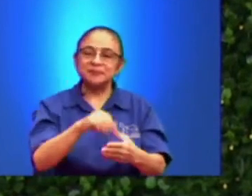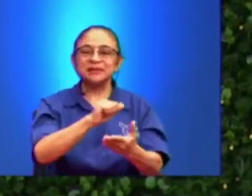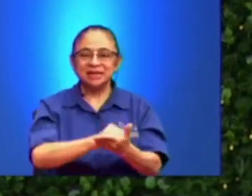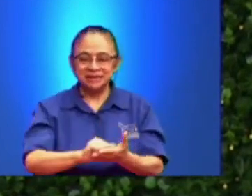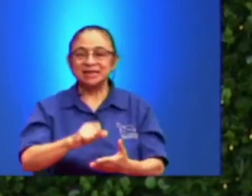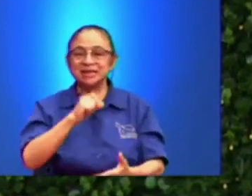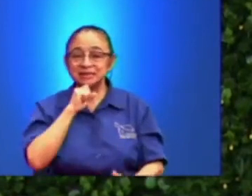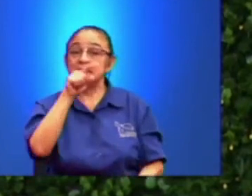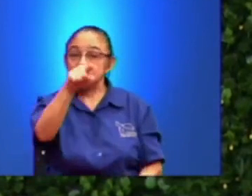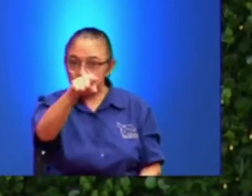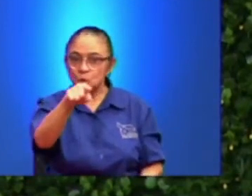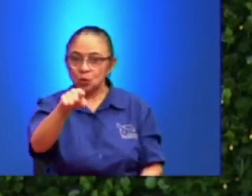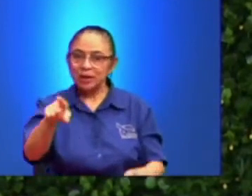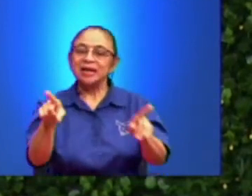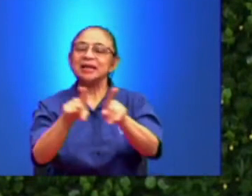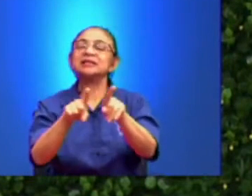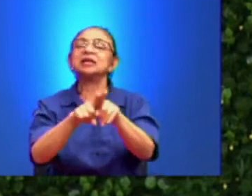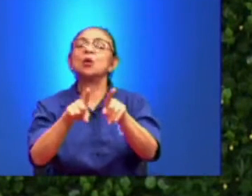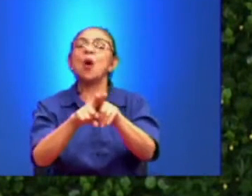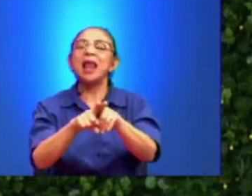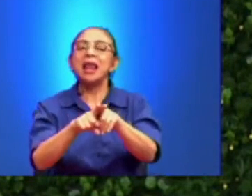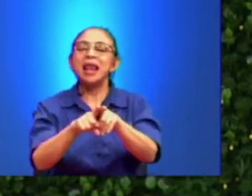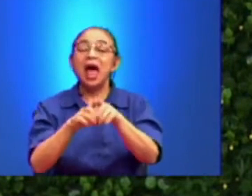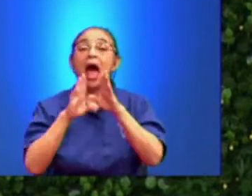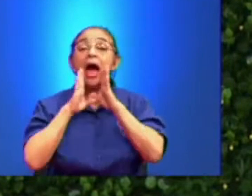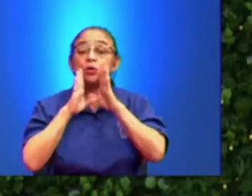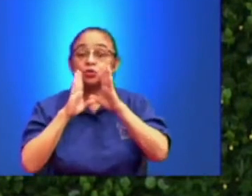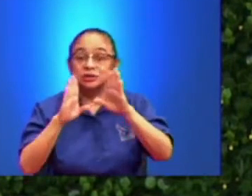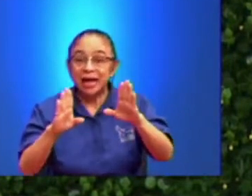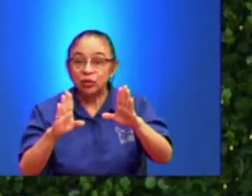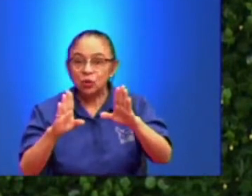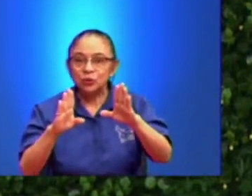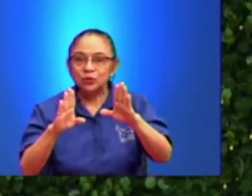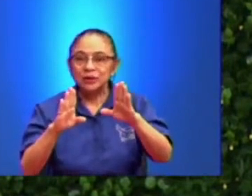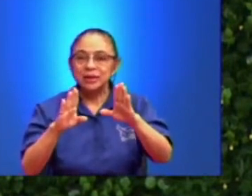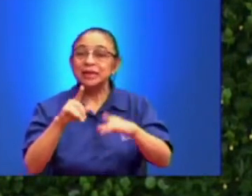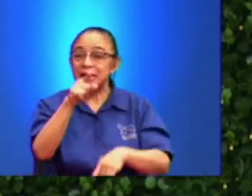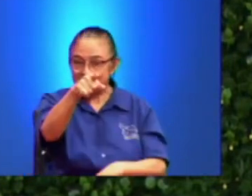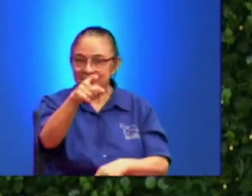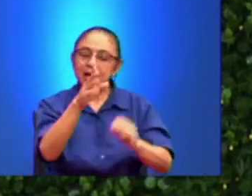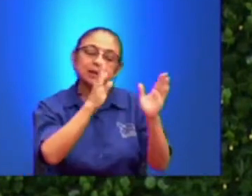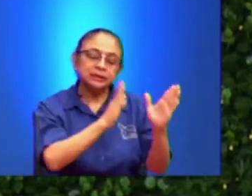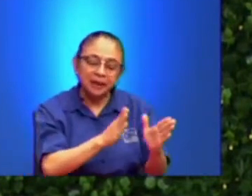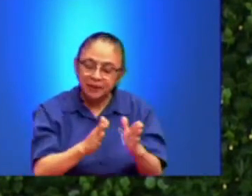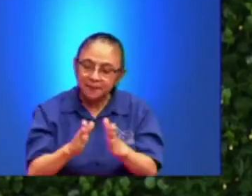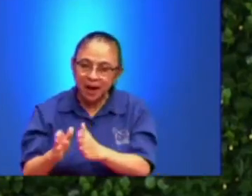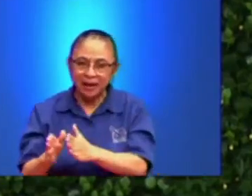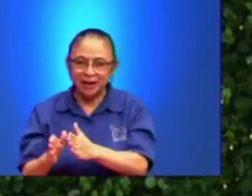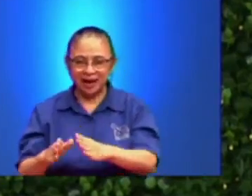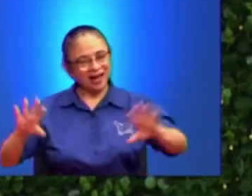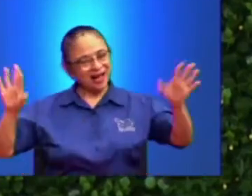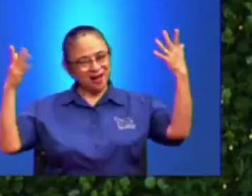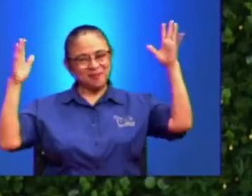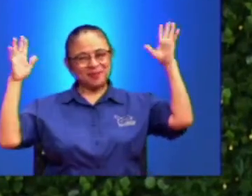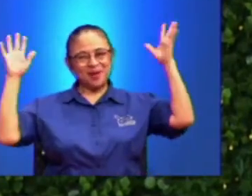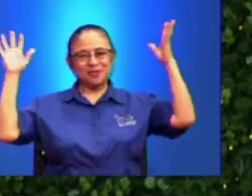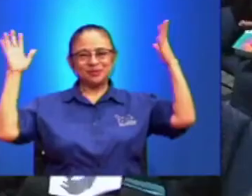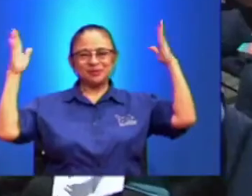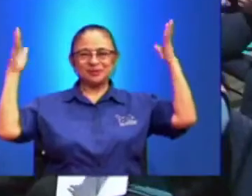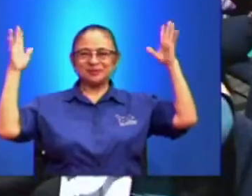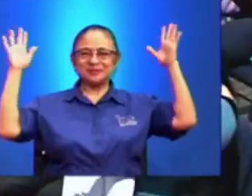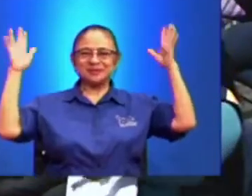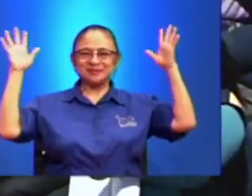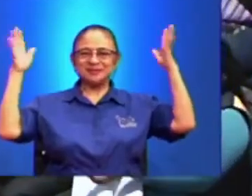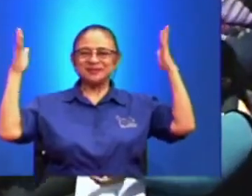participe te conviertes en un heraldo y te preparan como tal sale otro aplauso al rey bendito